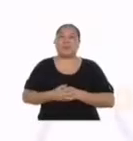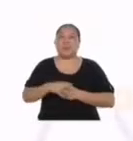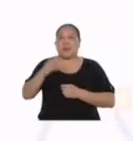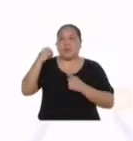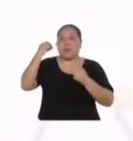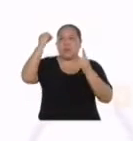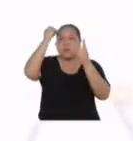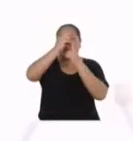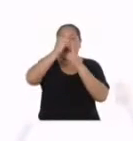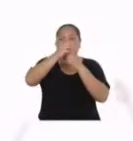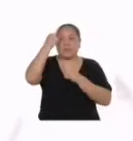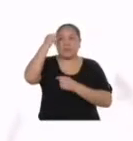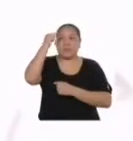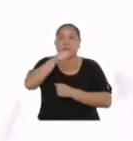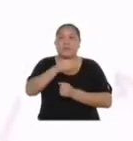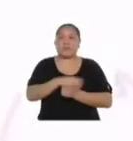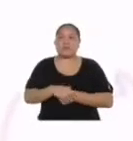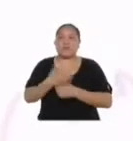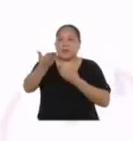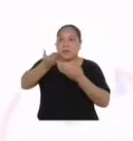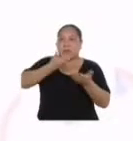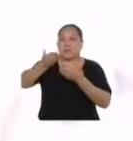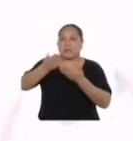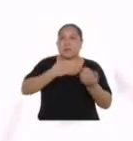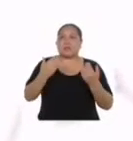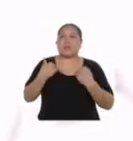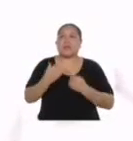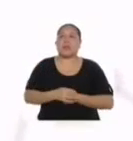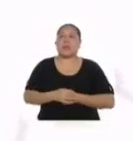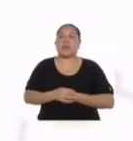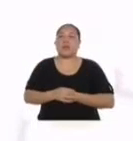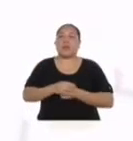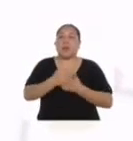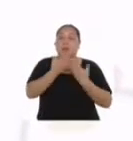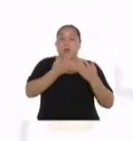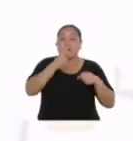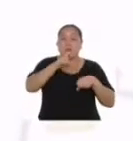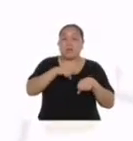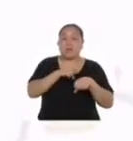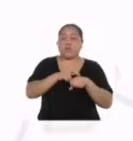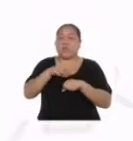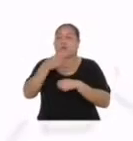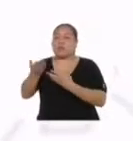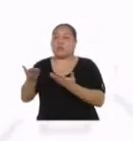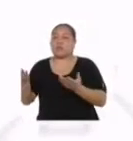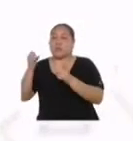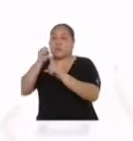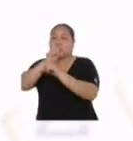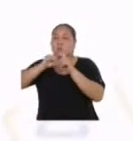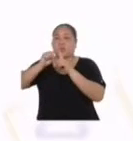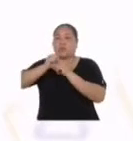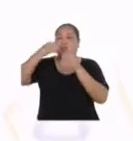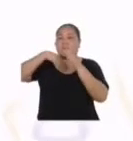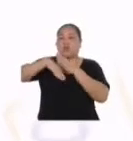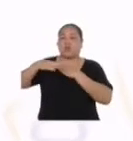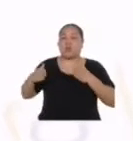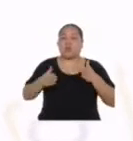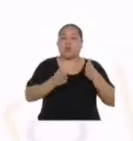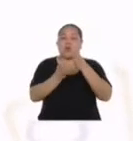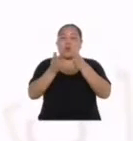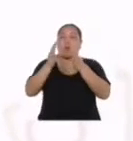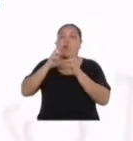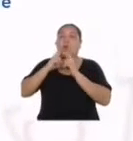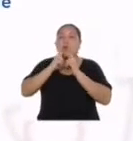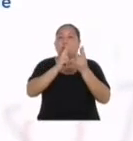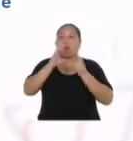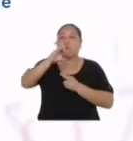La propuesta considera las relaciones que se dan entre los elementos naturales y sociales en la cuenca hidrográfica. La propuesta